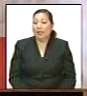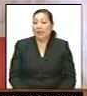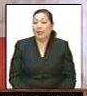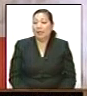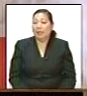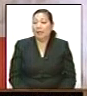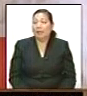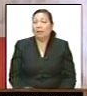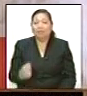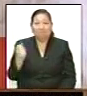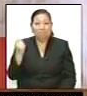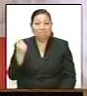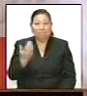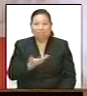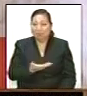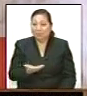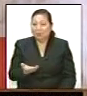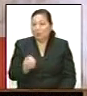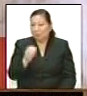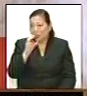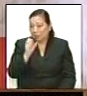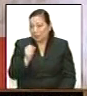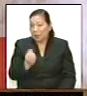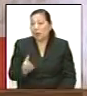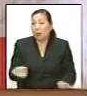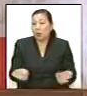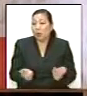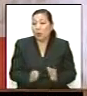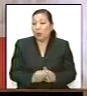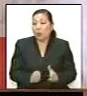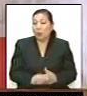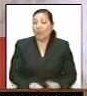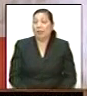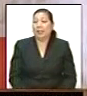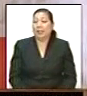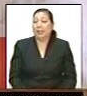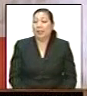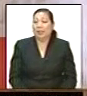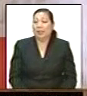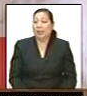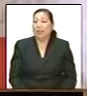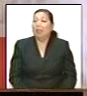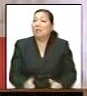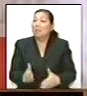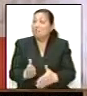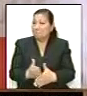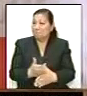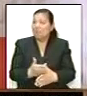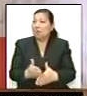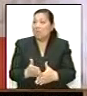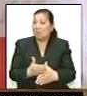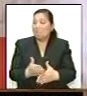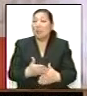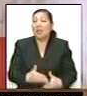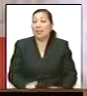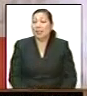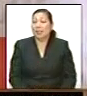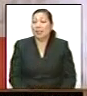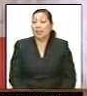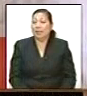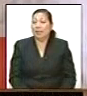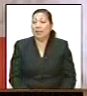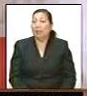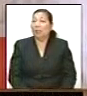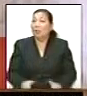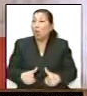entendemos como embajadas conjuntas el compartir la